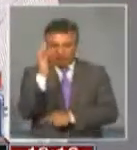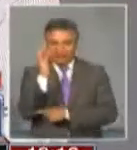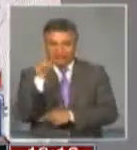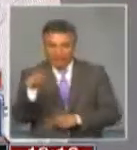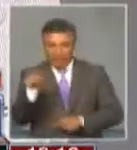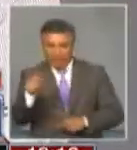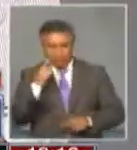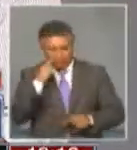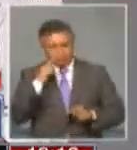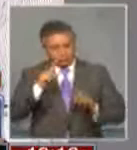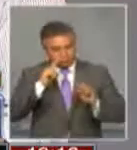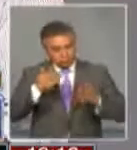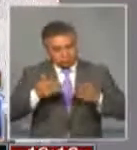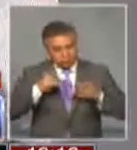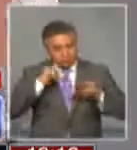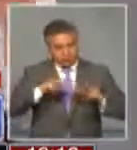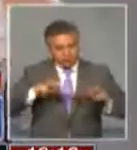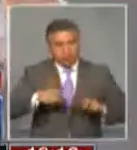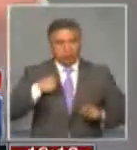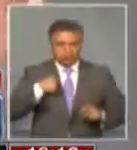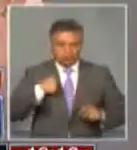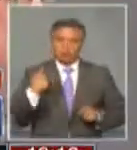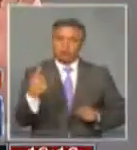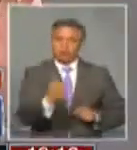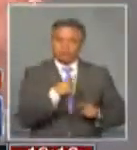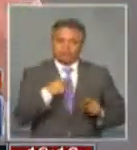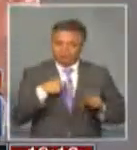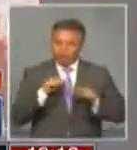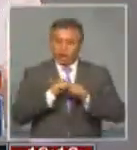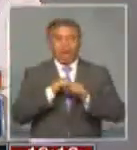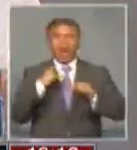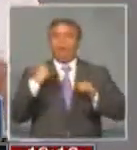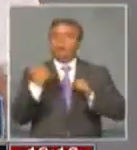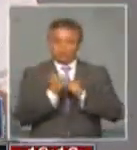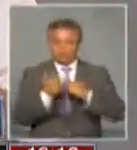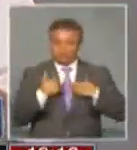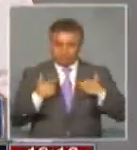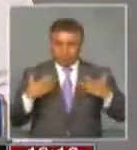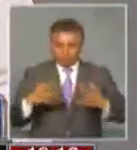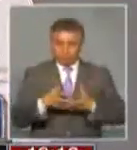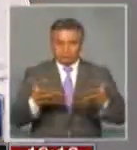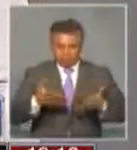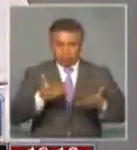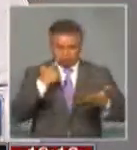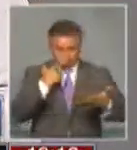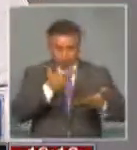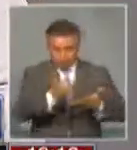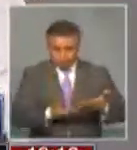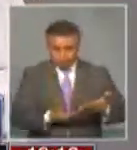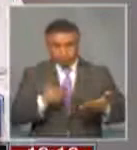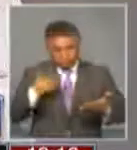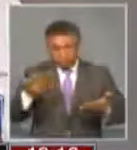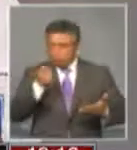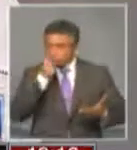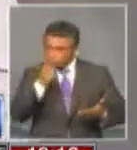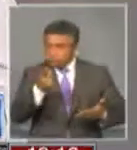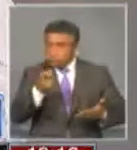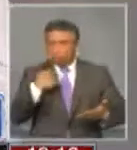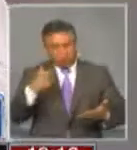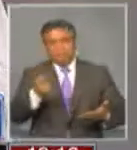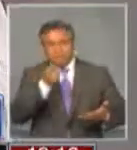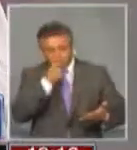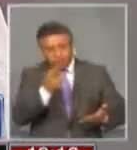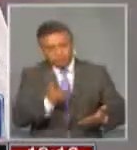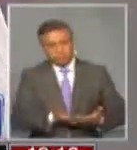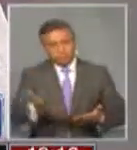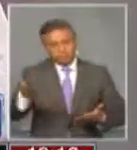antecedentes y se están investigando. Nosotros solamente como asociación lo que hacemos es, si tenemos antecedentes y son denunciables, los denunciamos, con el